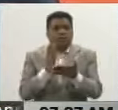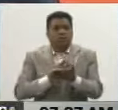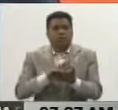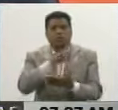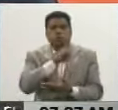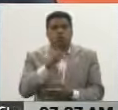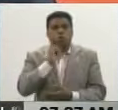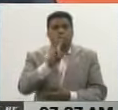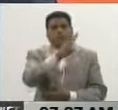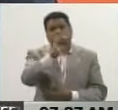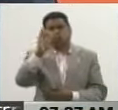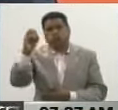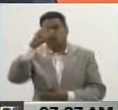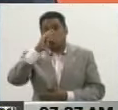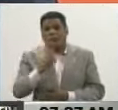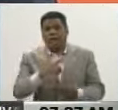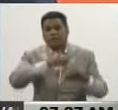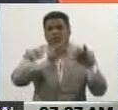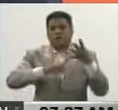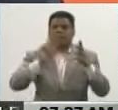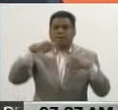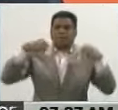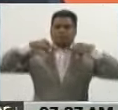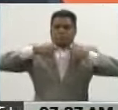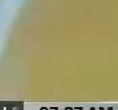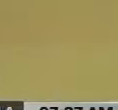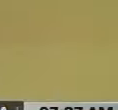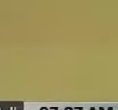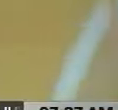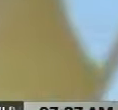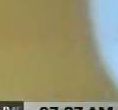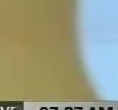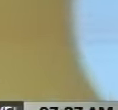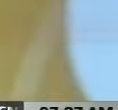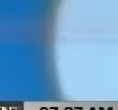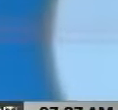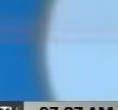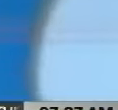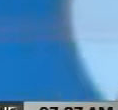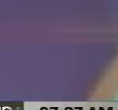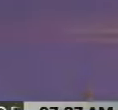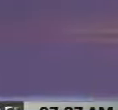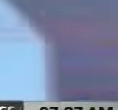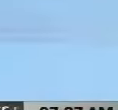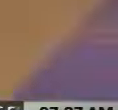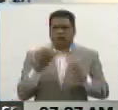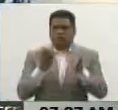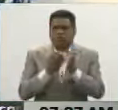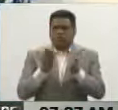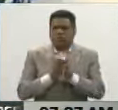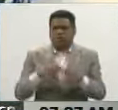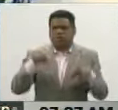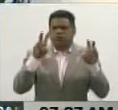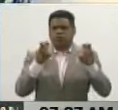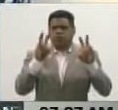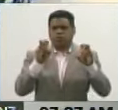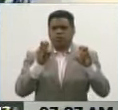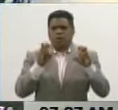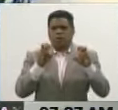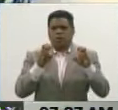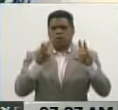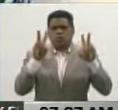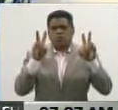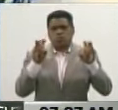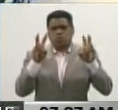los morrales y los útiles escolares, y además el presidente de la República agrega un nuevo programa para hacer